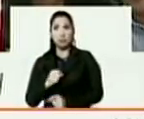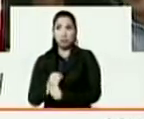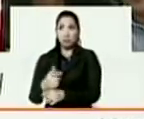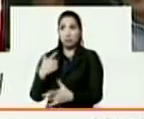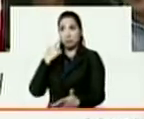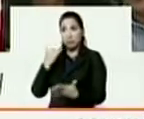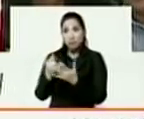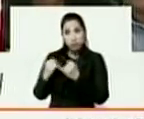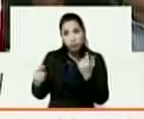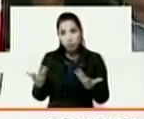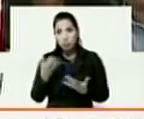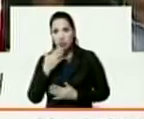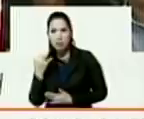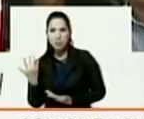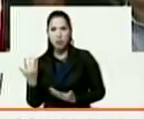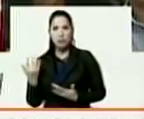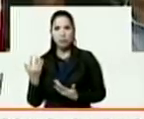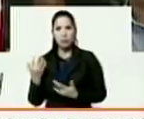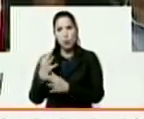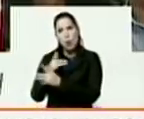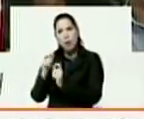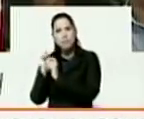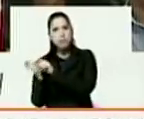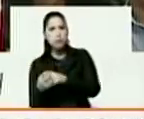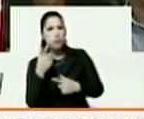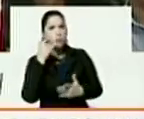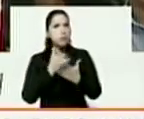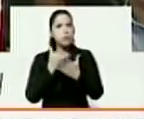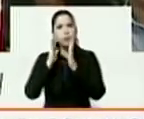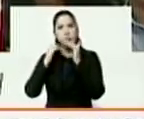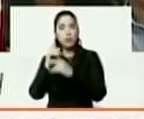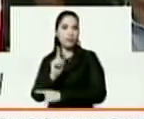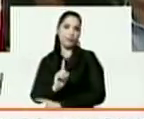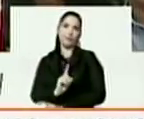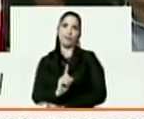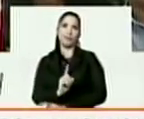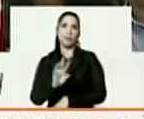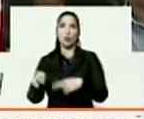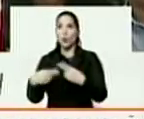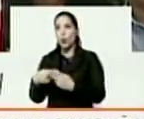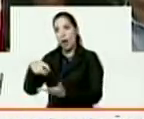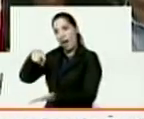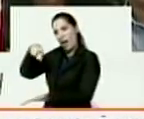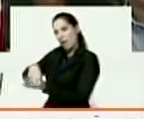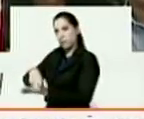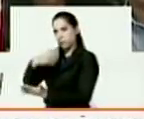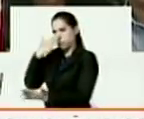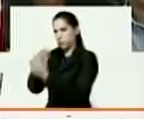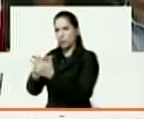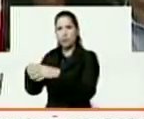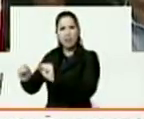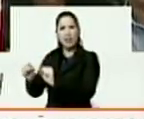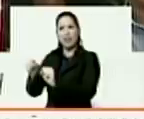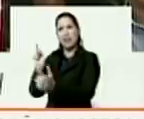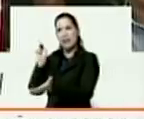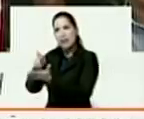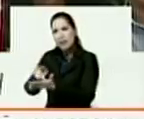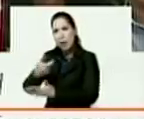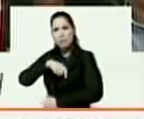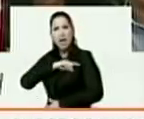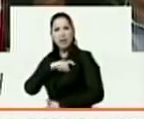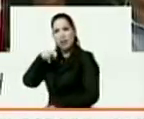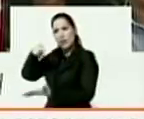termine un juego de golf para ver si lo atienden jamás se rodearía en la mayoría en españa arrodillarse en